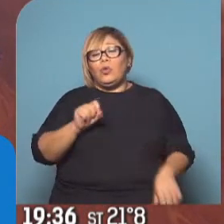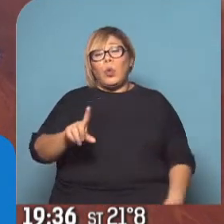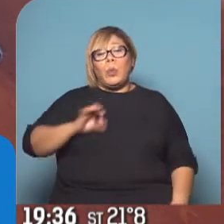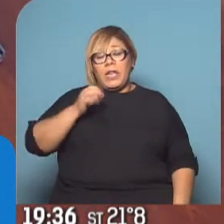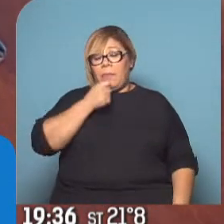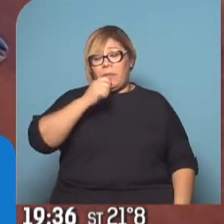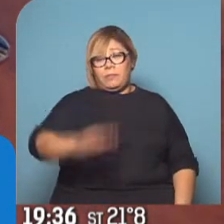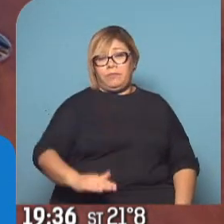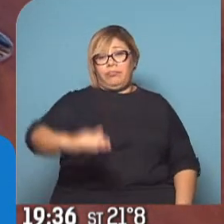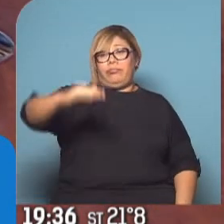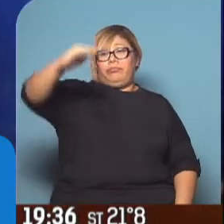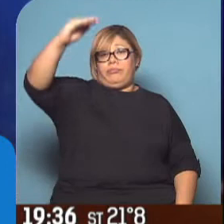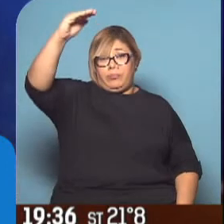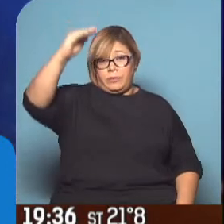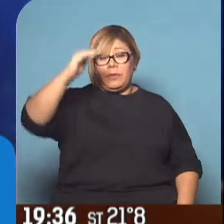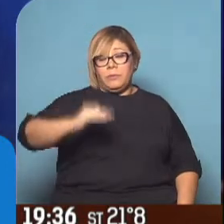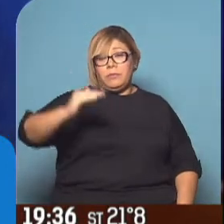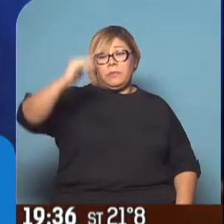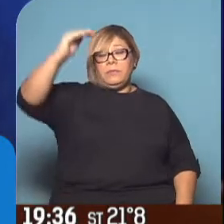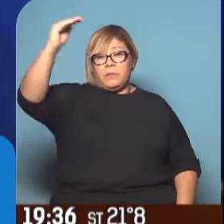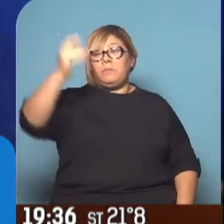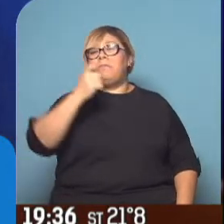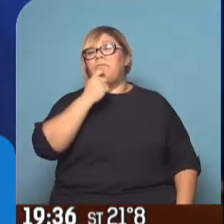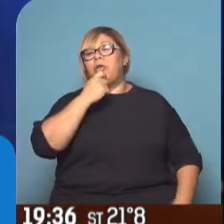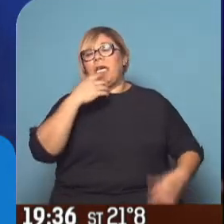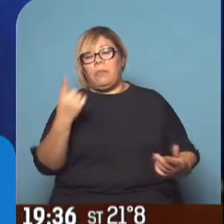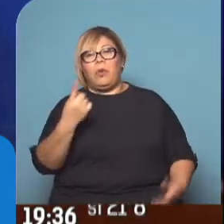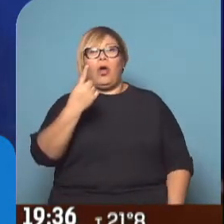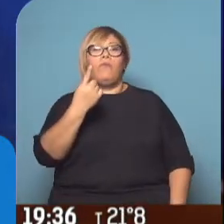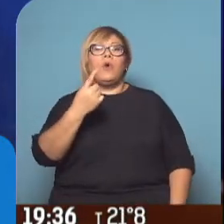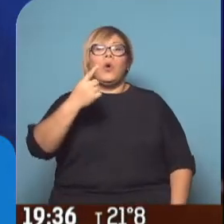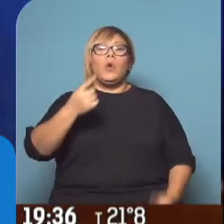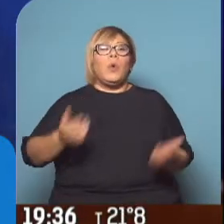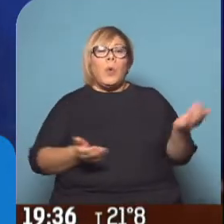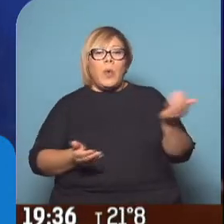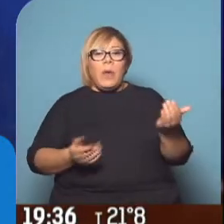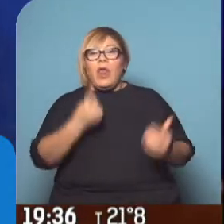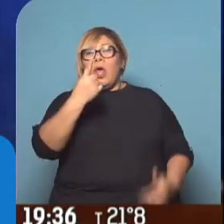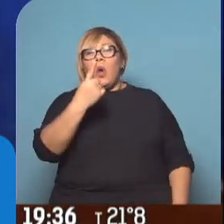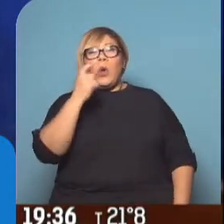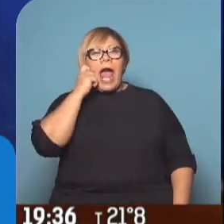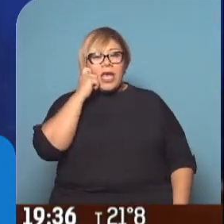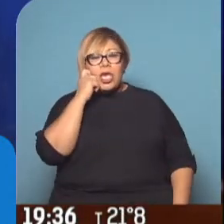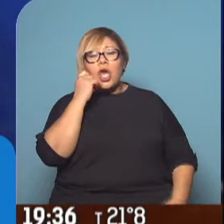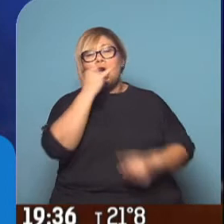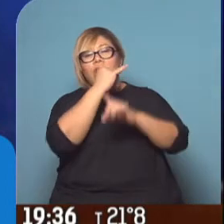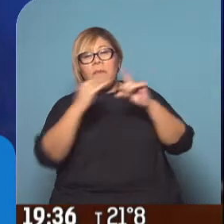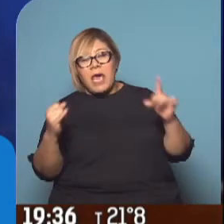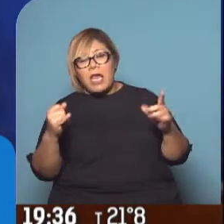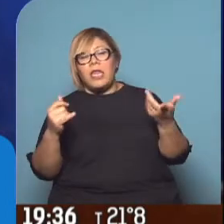año y 6 meses, 1 año y medio, creo que es el momento en que los padres dicen que empieza, en realidad las adquisiciones que tiene a nivel cognitivo, a nivel